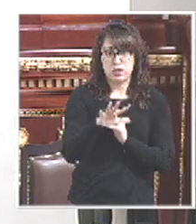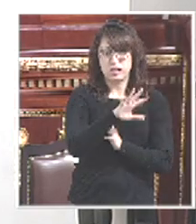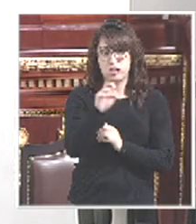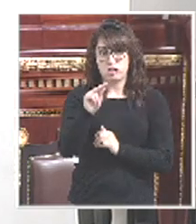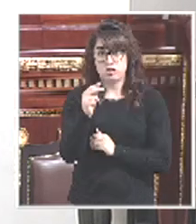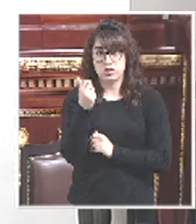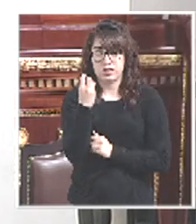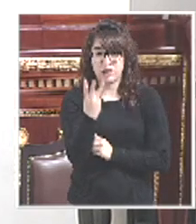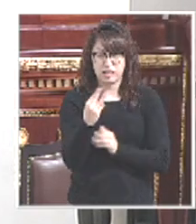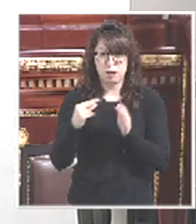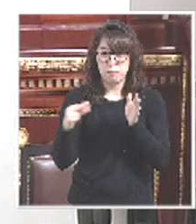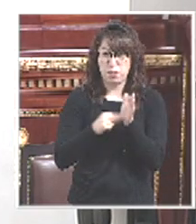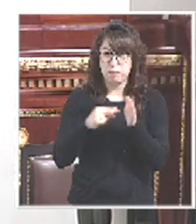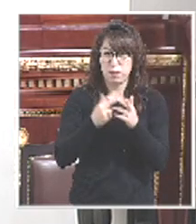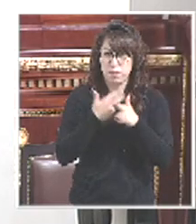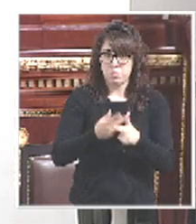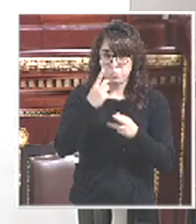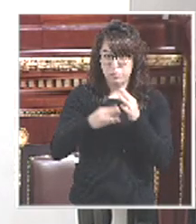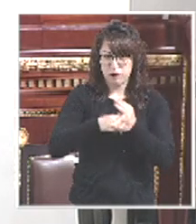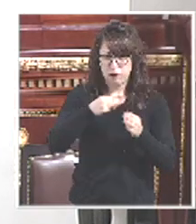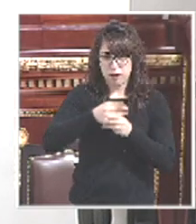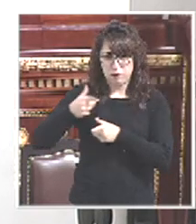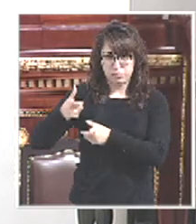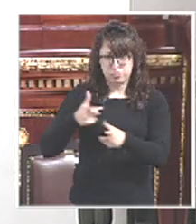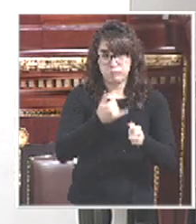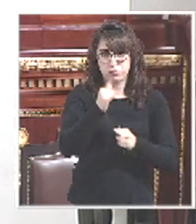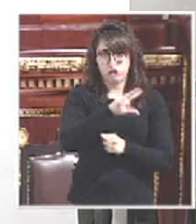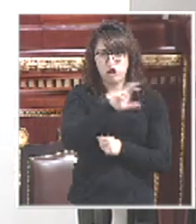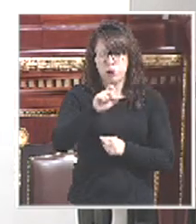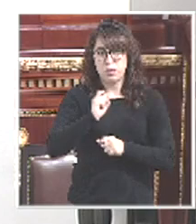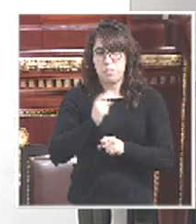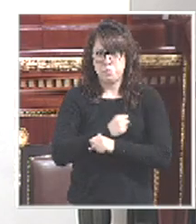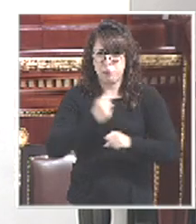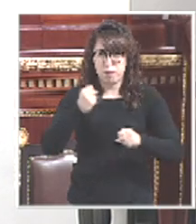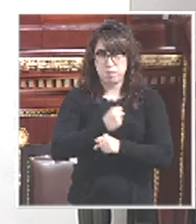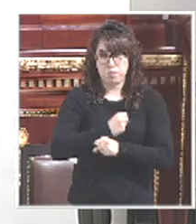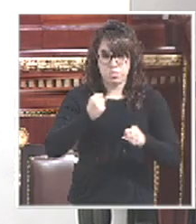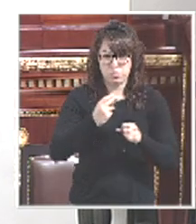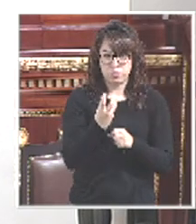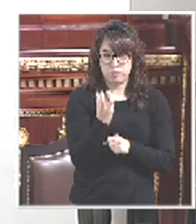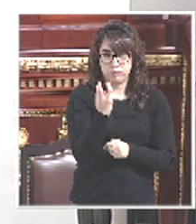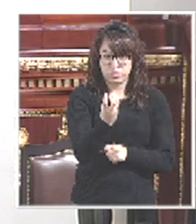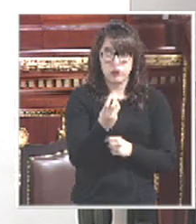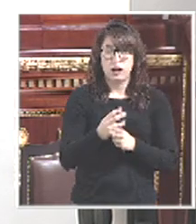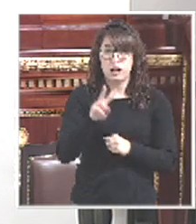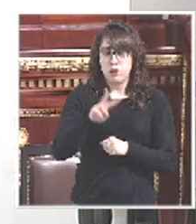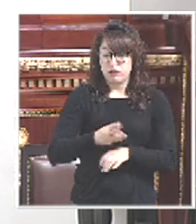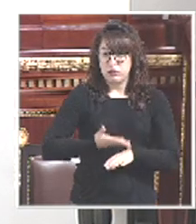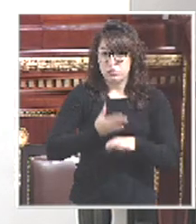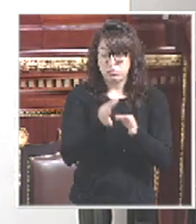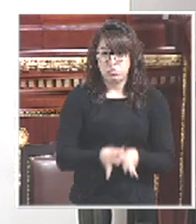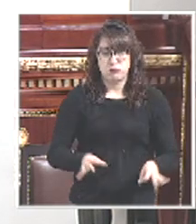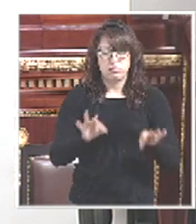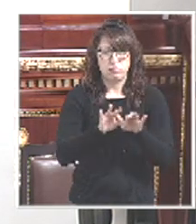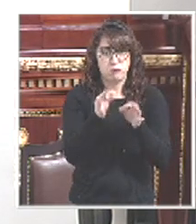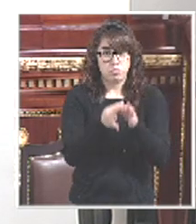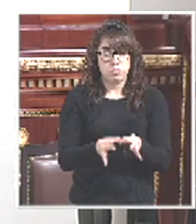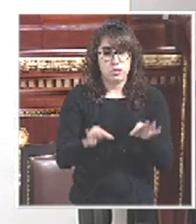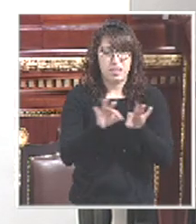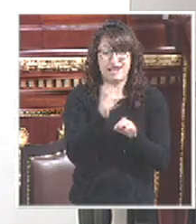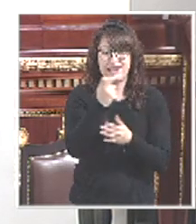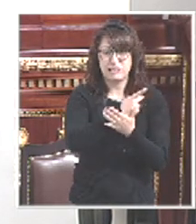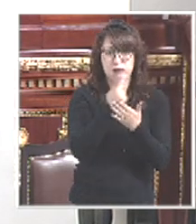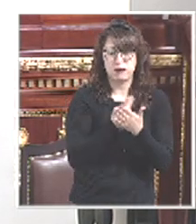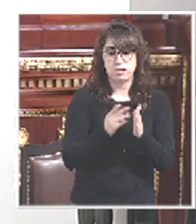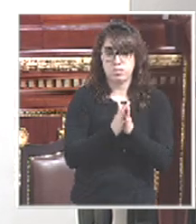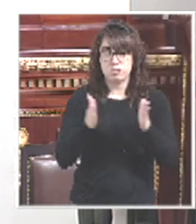73,583 cartuchos y 800 estopines, números que evidencian el gran éxito conquistado durante un año de